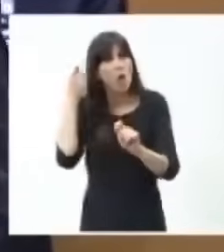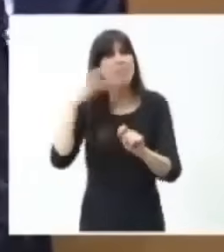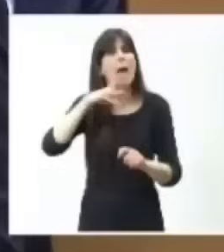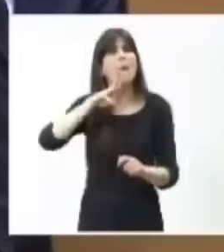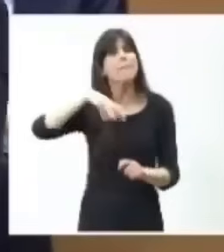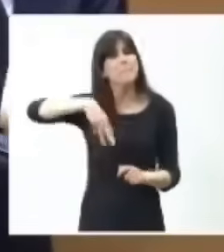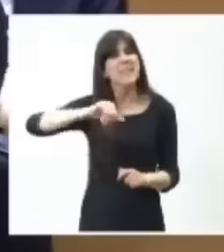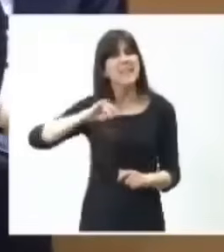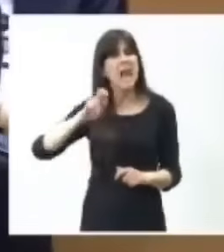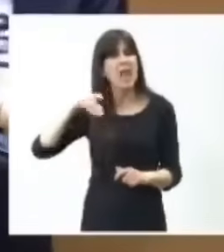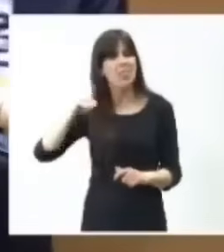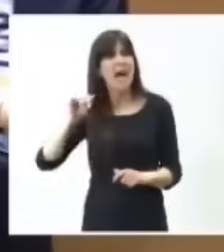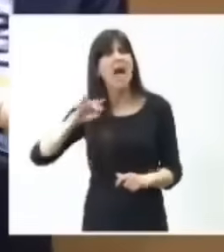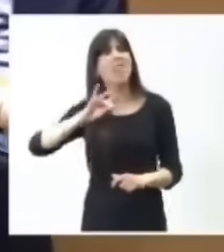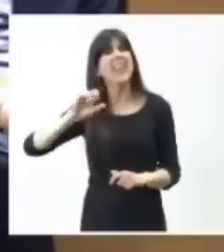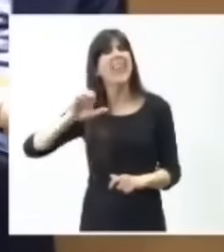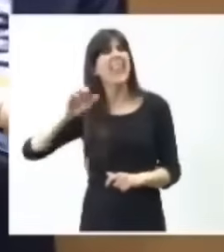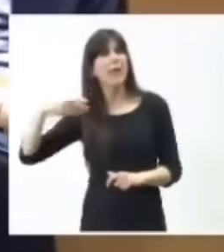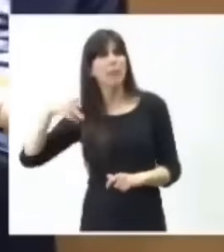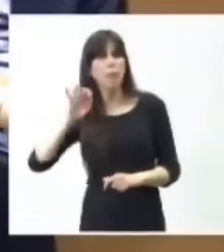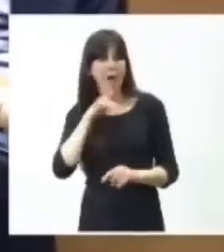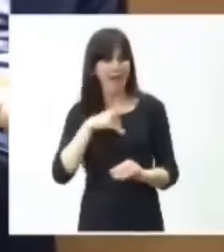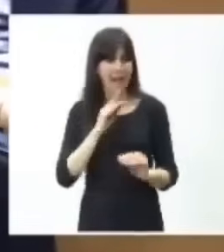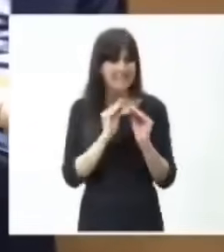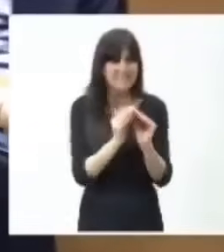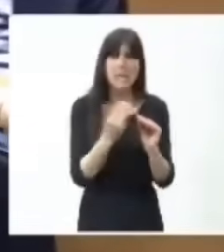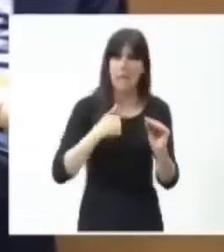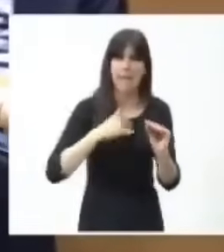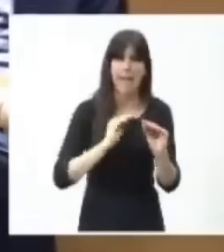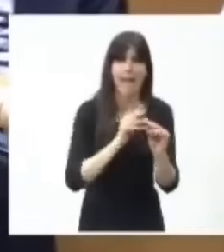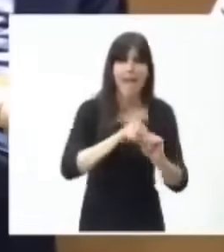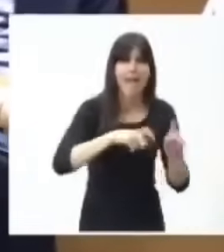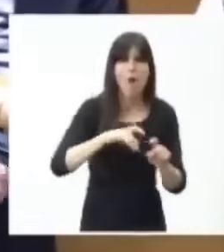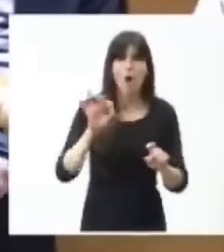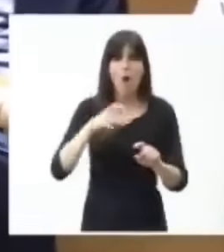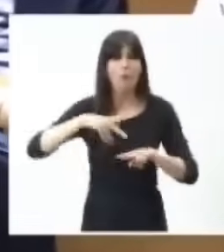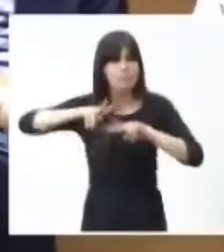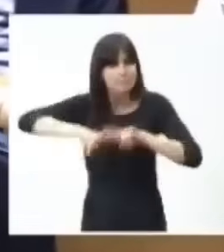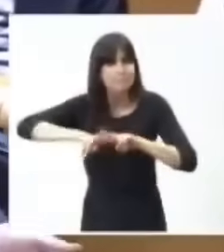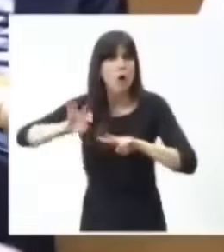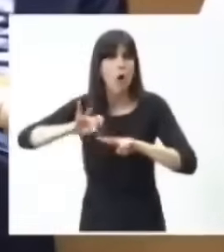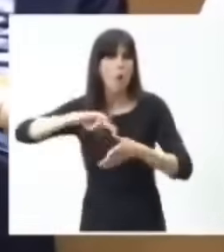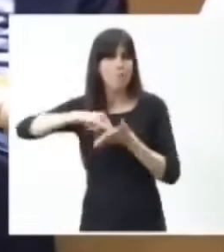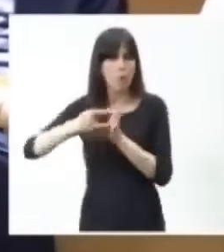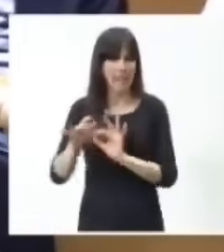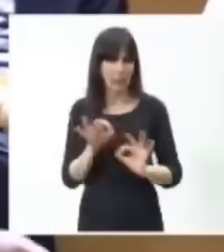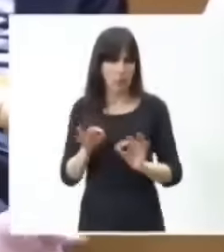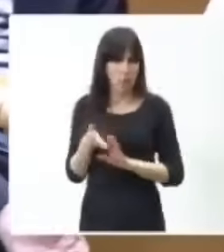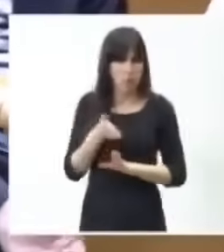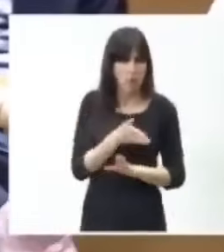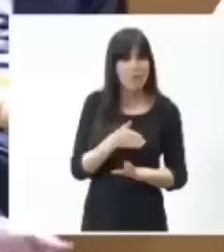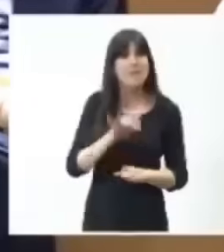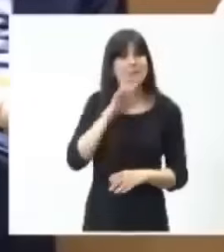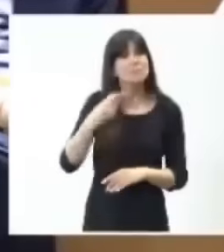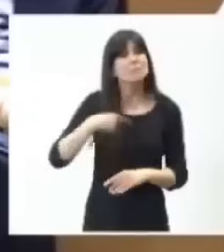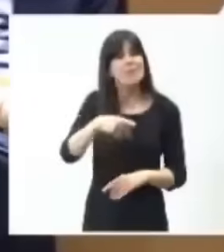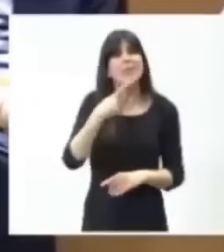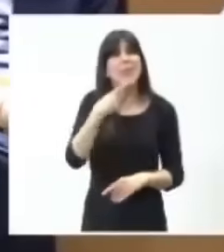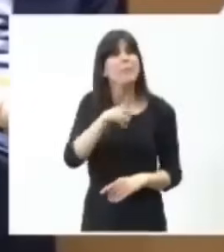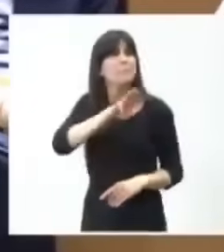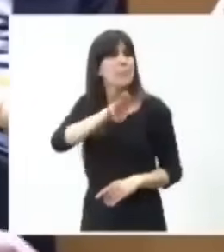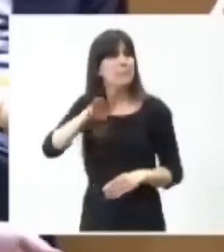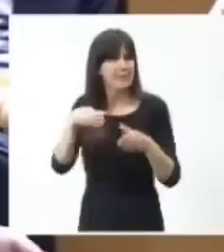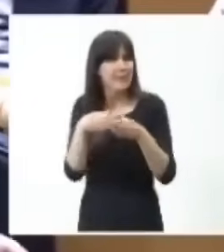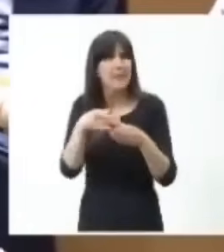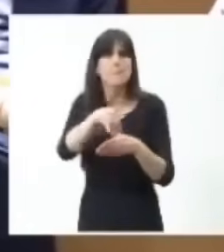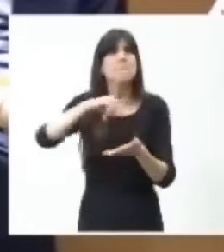Miranda de Ebro están o en ejecución, o en estudio, o en proyecto. Y esos son los compromisos. Mire, usted me hablaba del Partido Popular